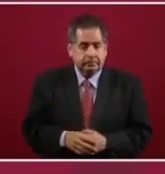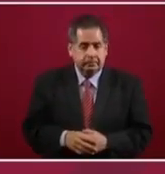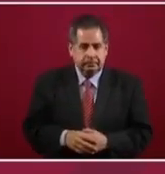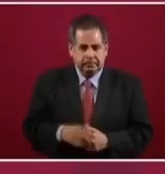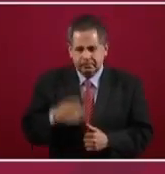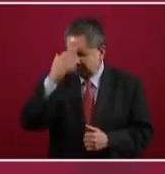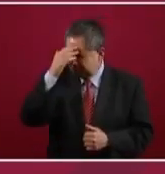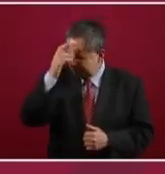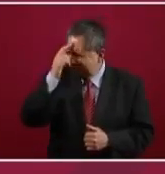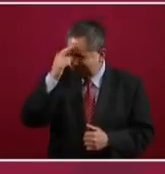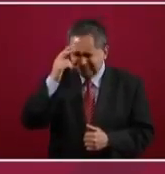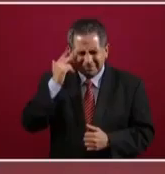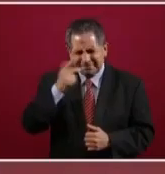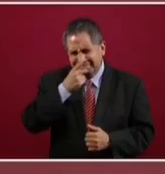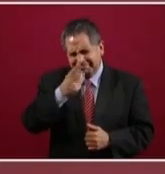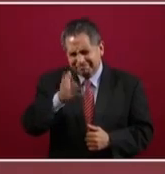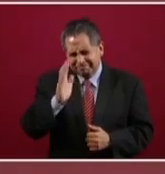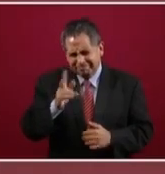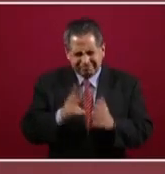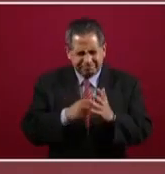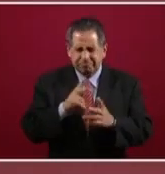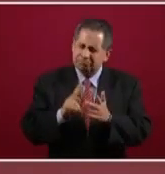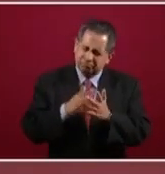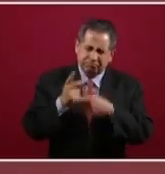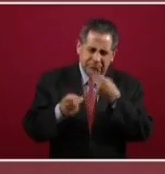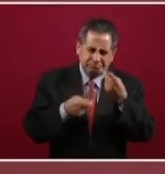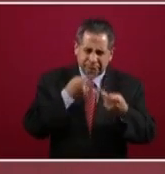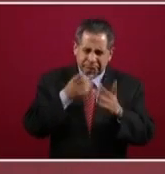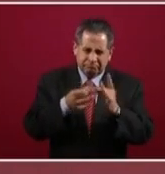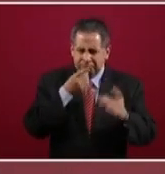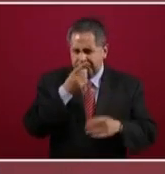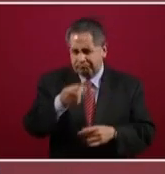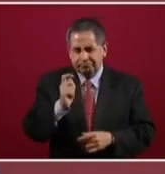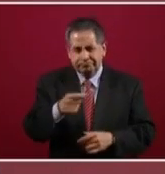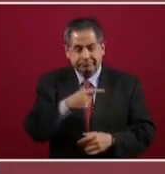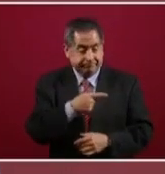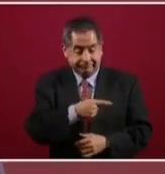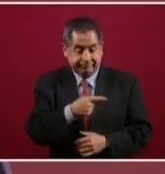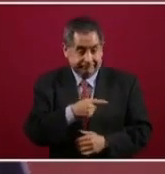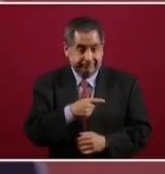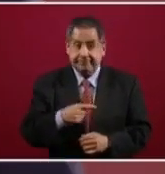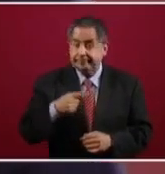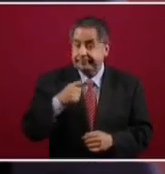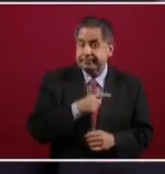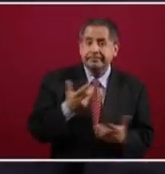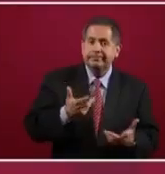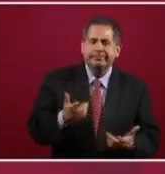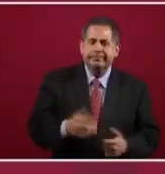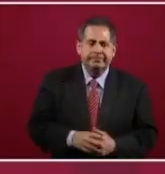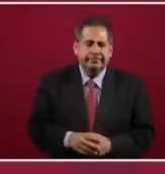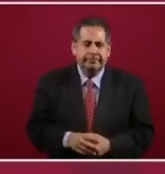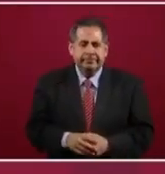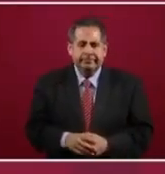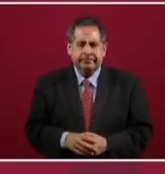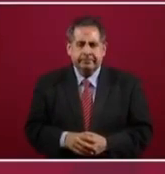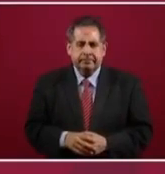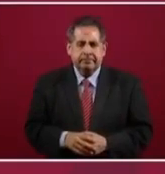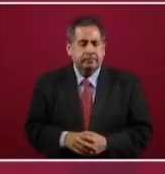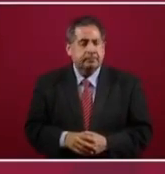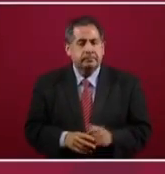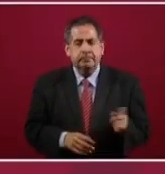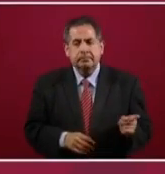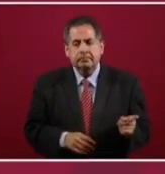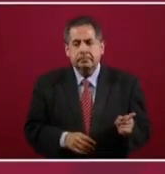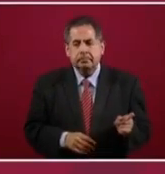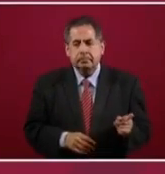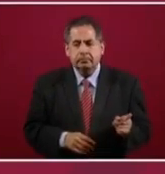yo creo que ya lo dije una vez, pero no está de más repetirlo, sacaba la aprobación de